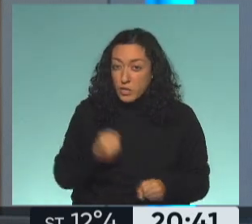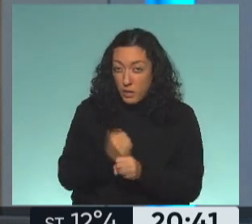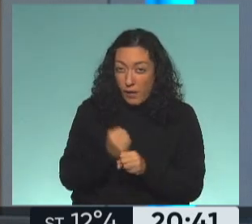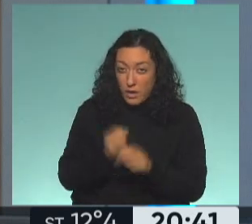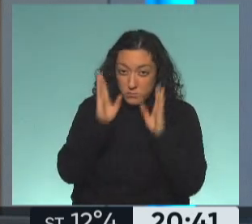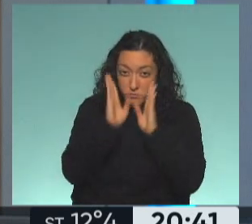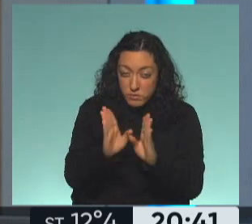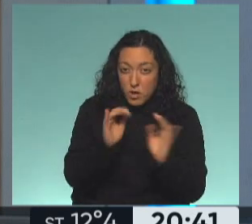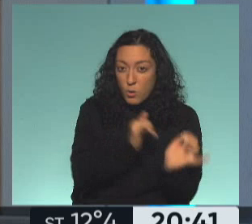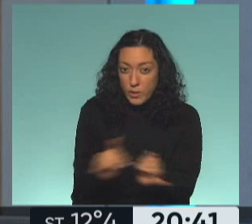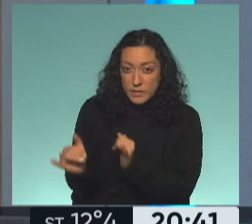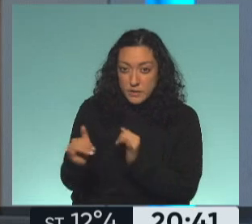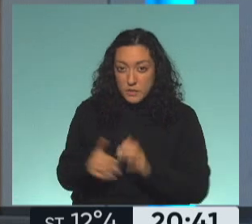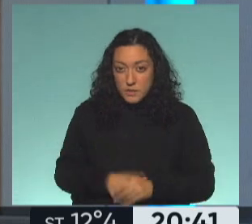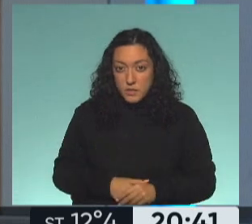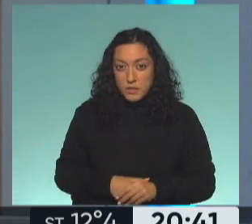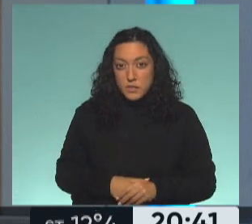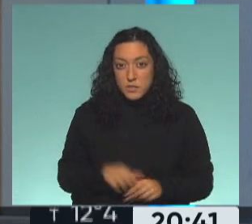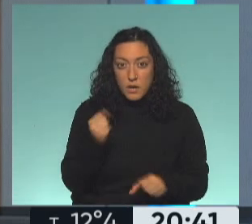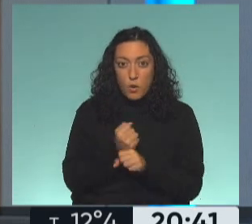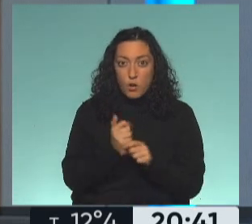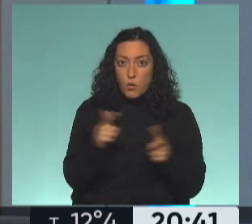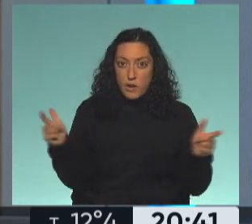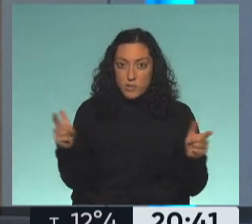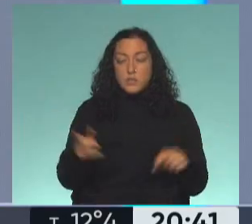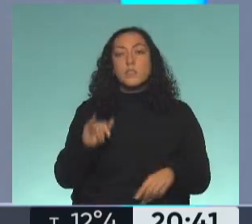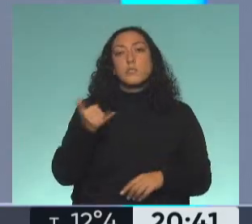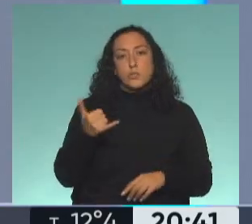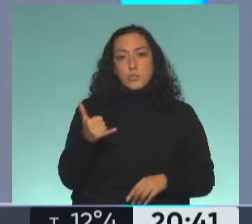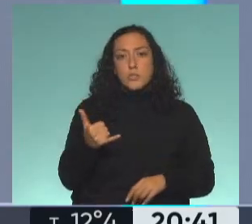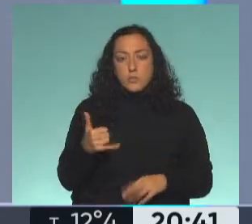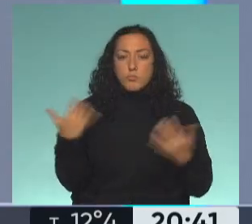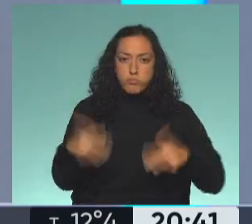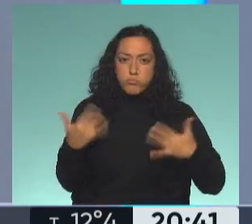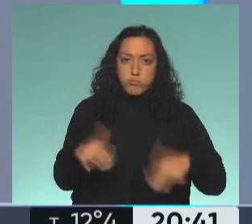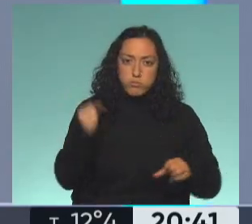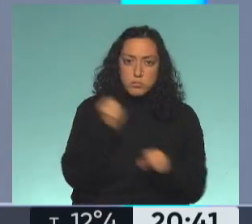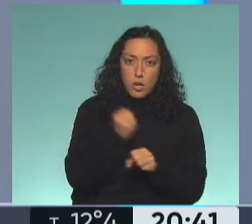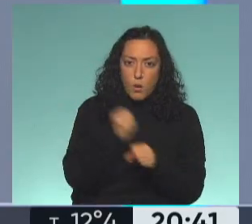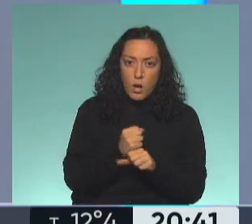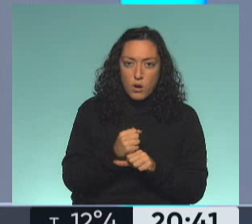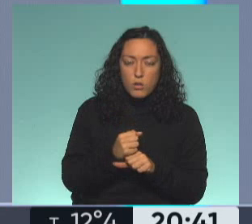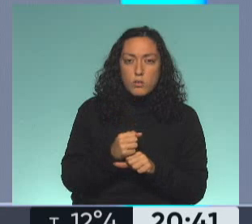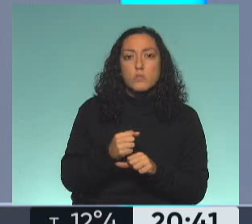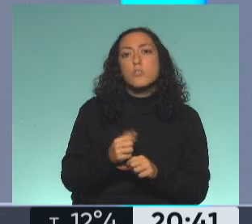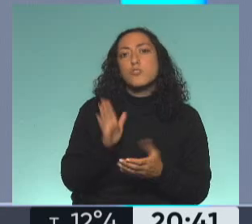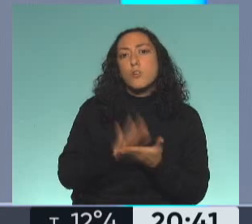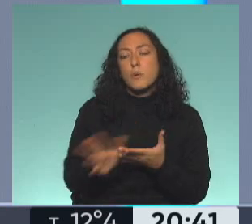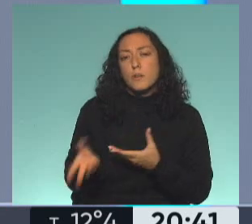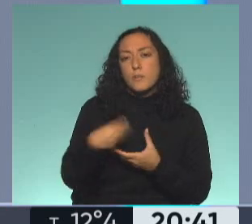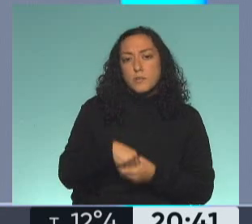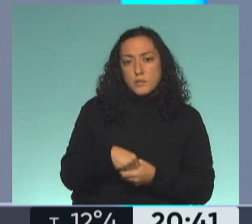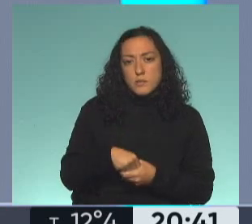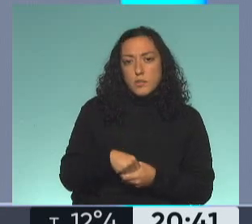este flagelo tan importante que es el desempleo en jóvenes? Sí, se trabaja muchísimo en esos aspectos de inclusión. Yo